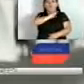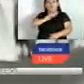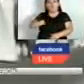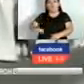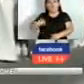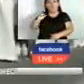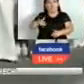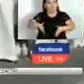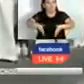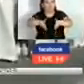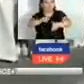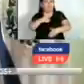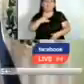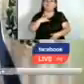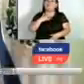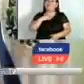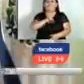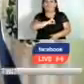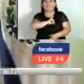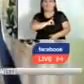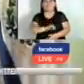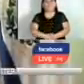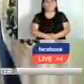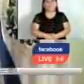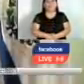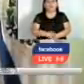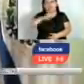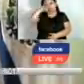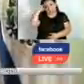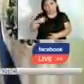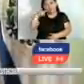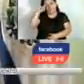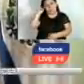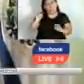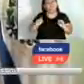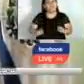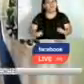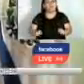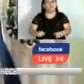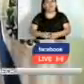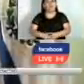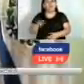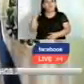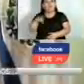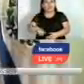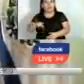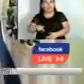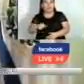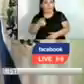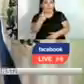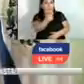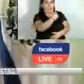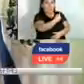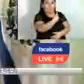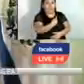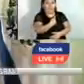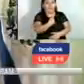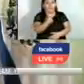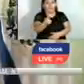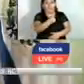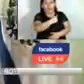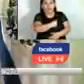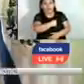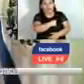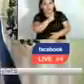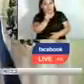espacio que les identifica. Nosotros podemos hacer mucho, tanto de aquí como para allá, para que los salvadoreños que salen de